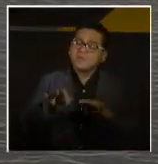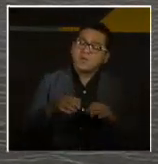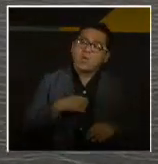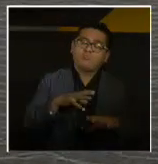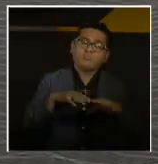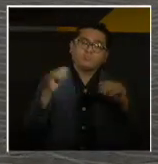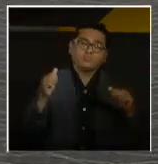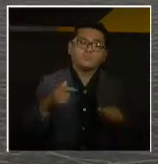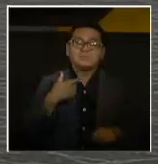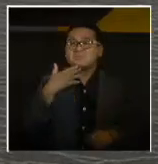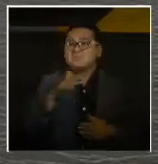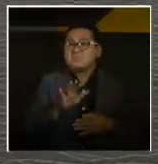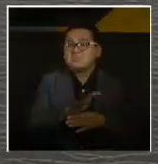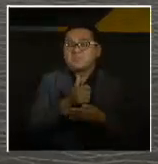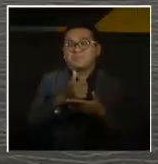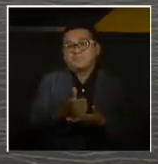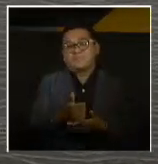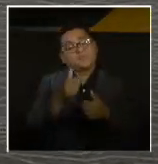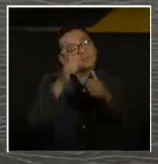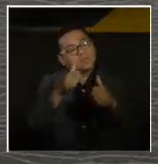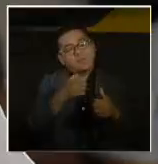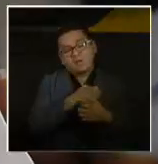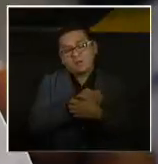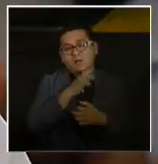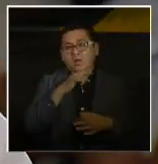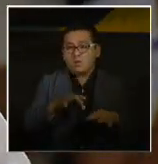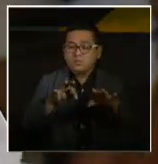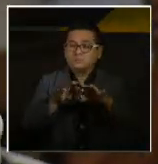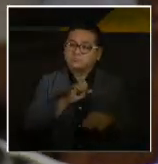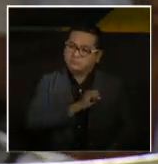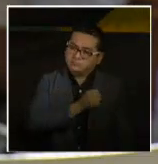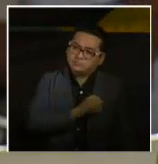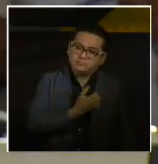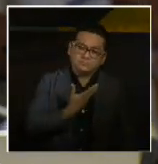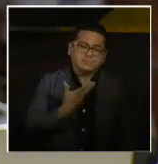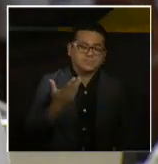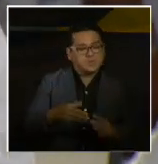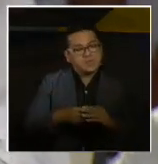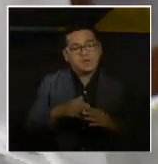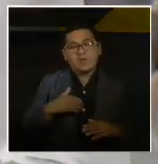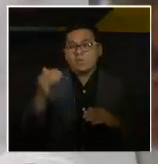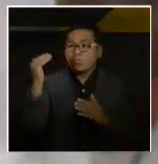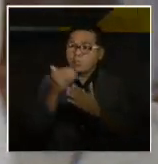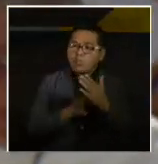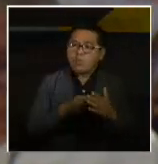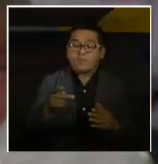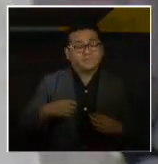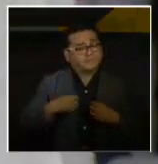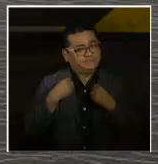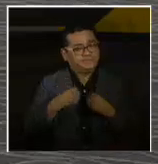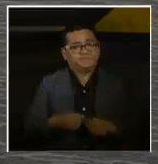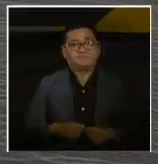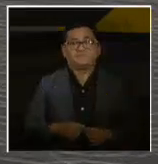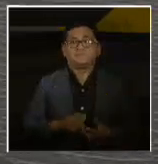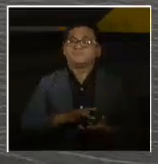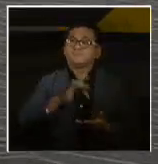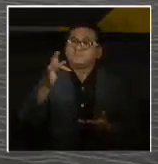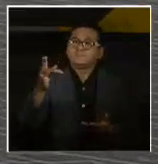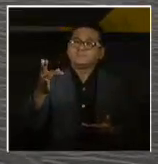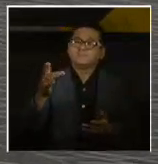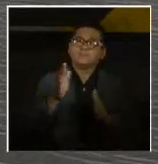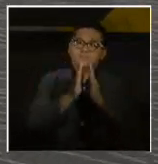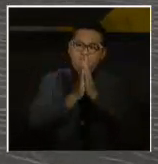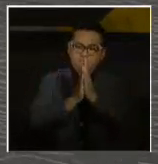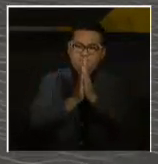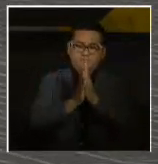la ausencia de bienestar, y la atención a la educación y la salud va a ir aminorando la pobreza que vivimos. Muchas gracias. Por